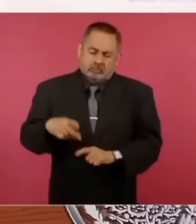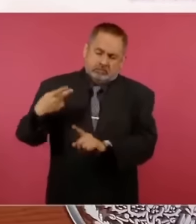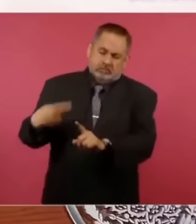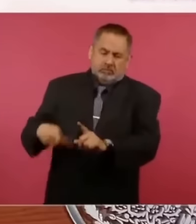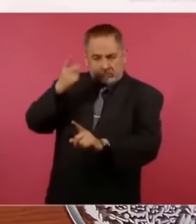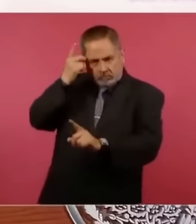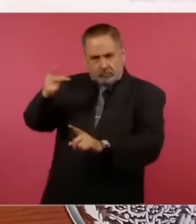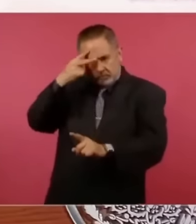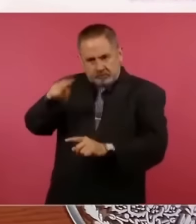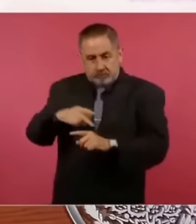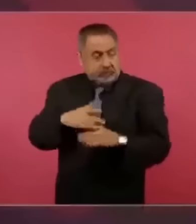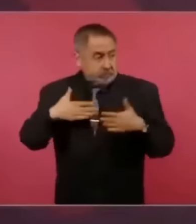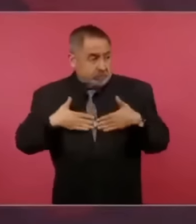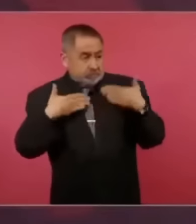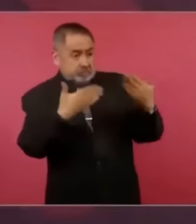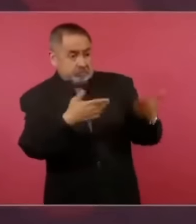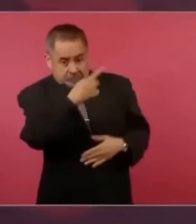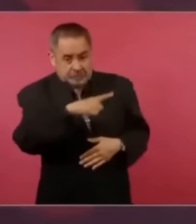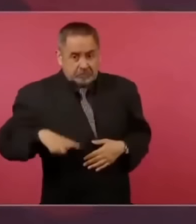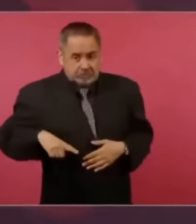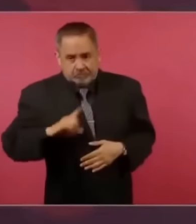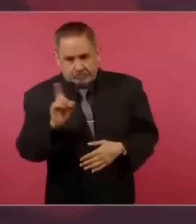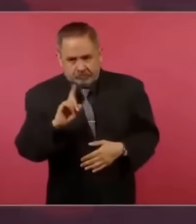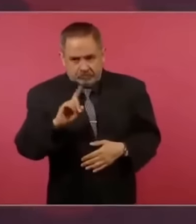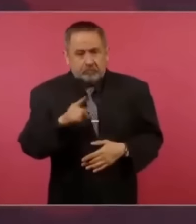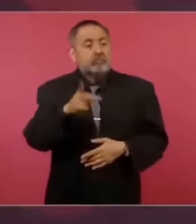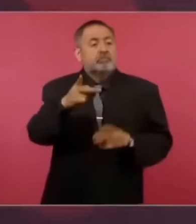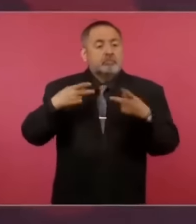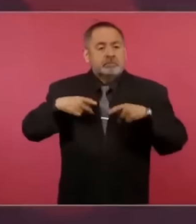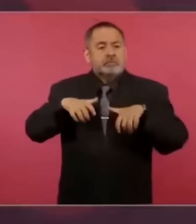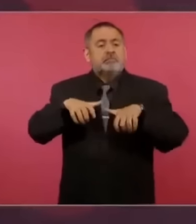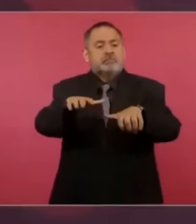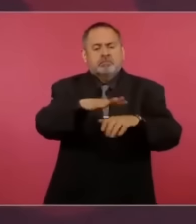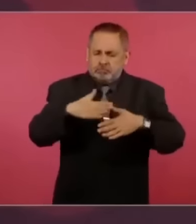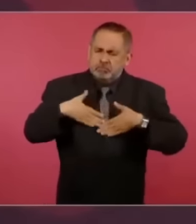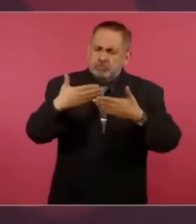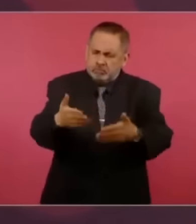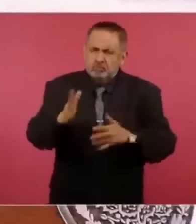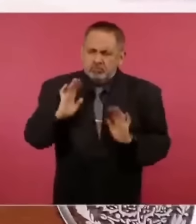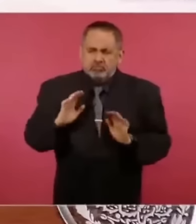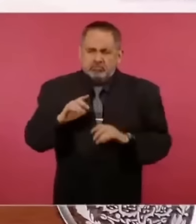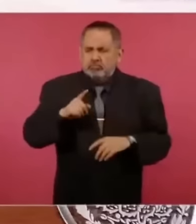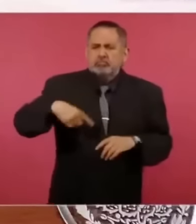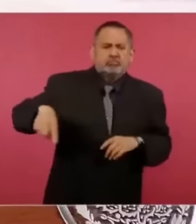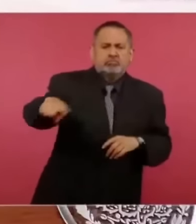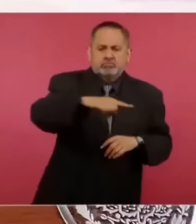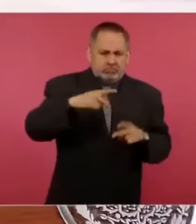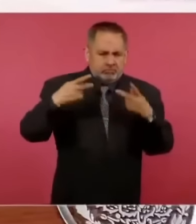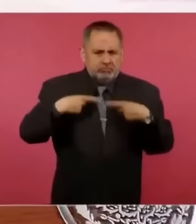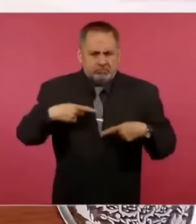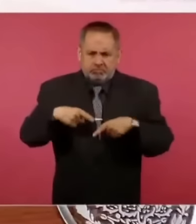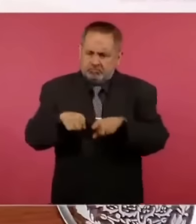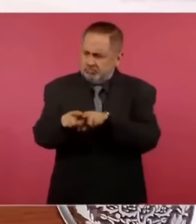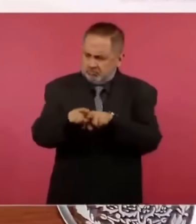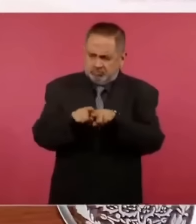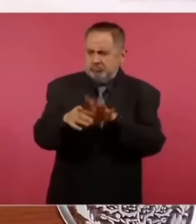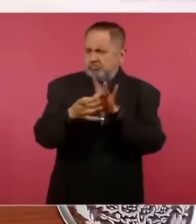No le tenemos confianza al gobierno, pero sí al pueblo ecuatoriano, porque somos pueblos